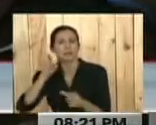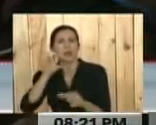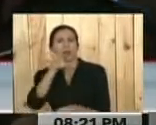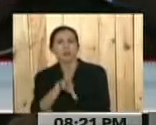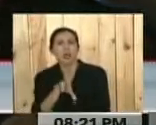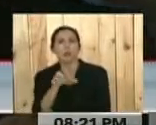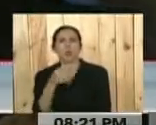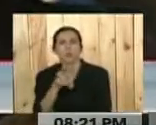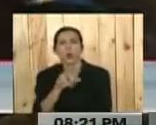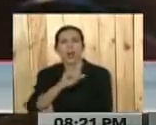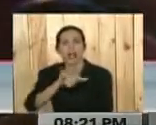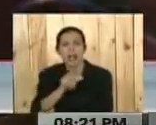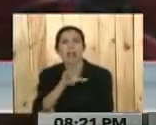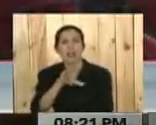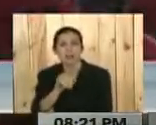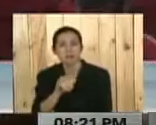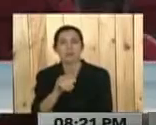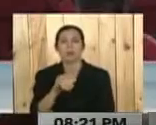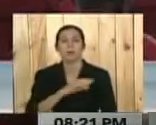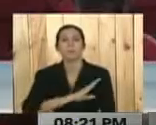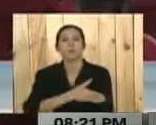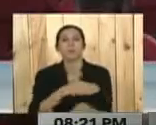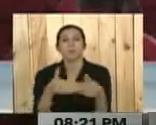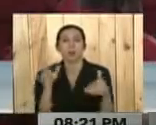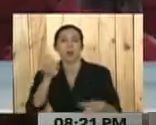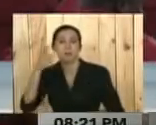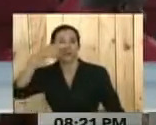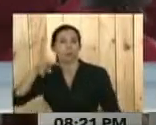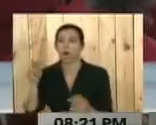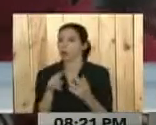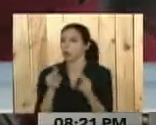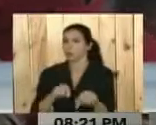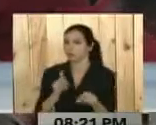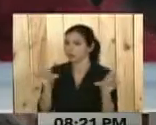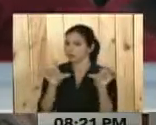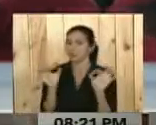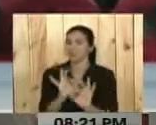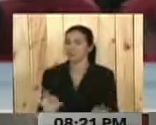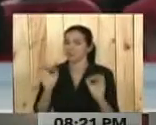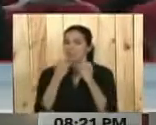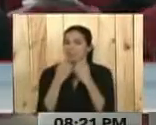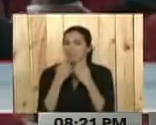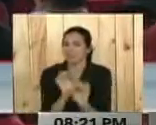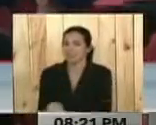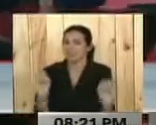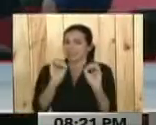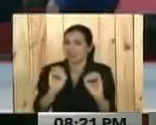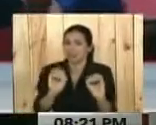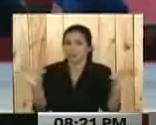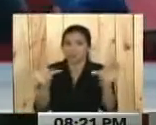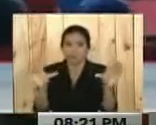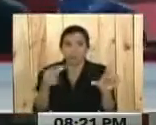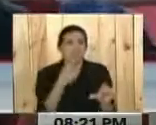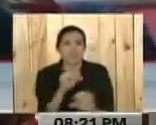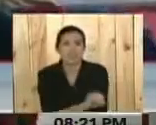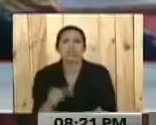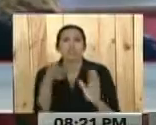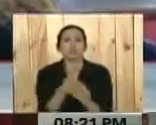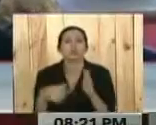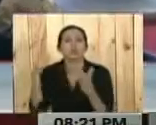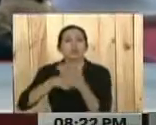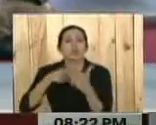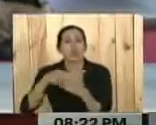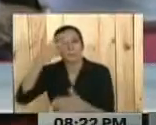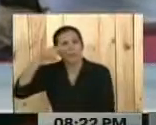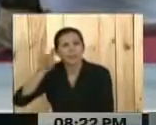proceso popular que se vive en México, que no conocemos a través de las televisoras, que no tenemos noticias de él a través de los medios de comunicación. Fíjate, aquí el